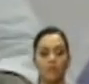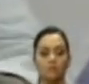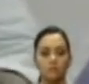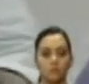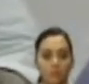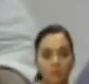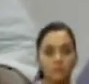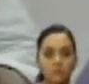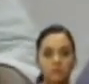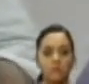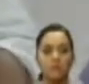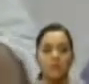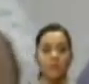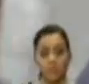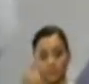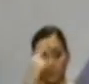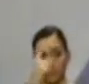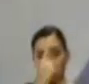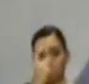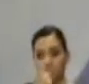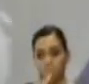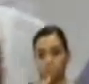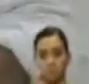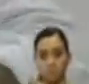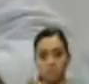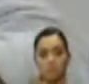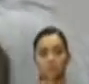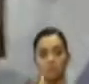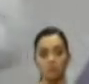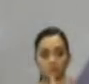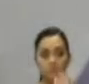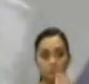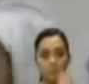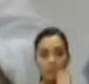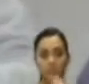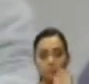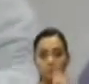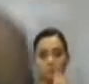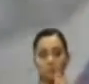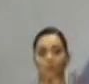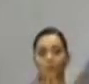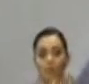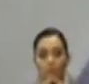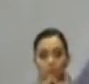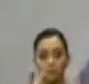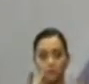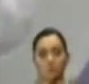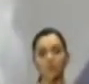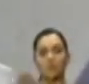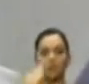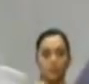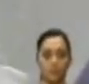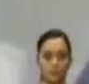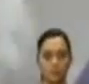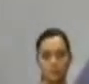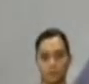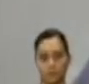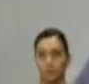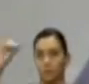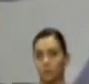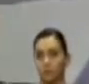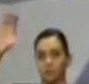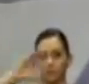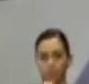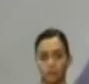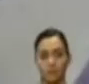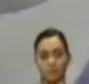dónde vienen esos depósitos? ¿De dónde viene el depósito de los bancos? ¿De dónde viene el depósito del sector público? Nuevamente la plata que entra al país. Ya no